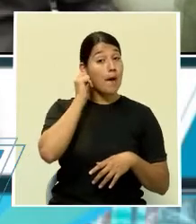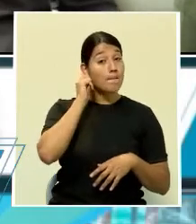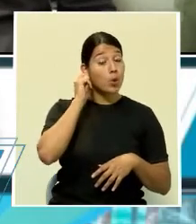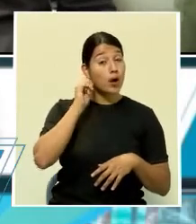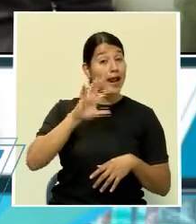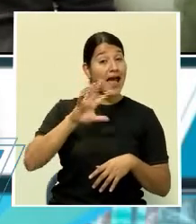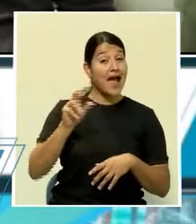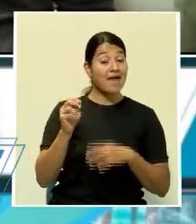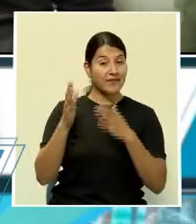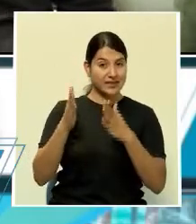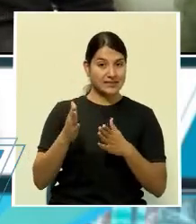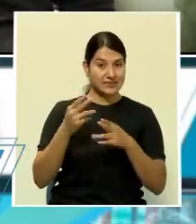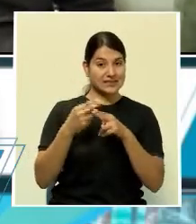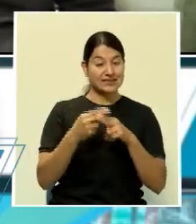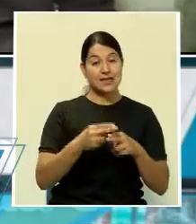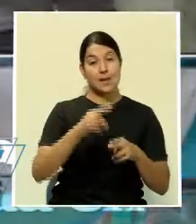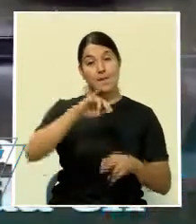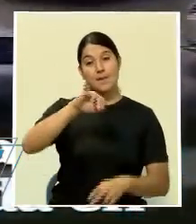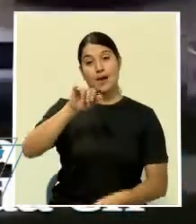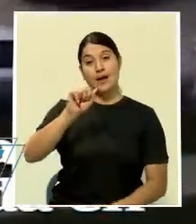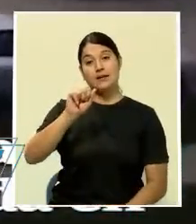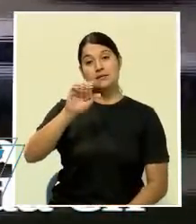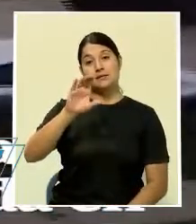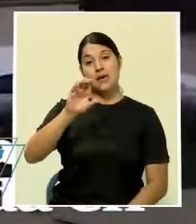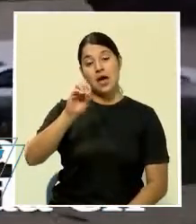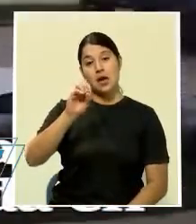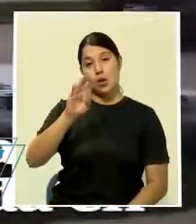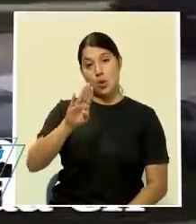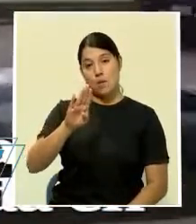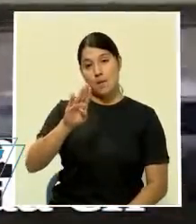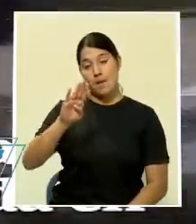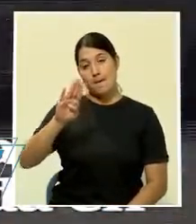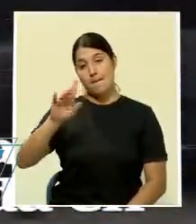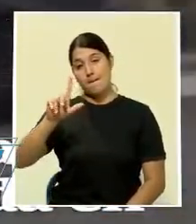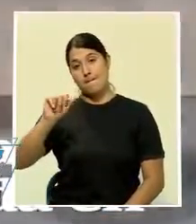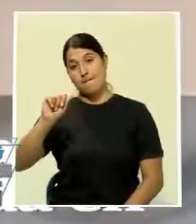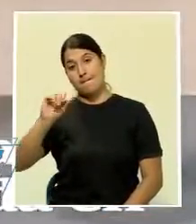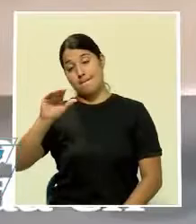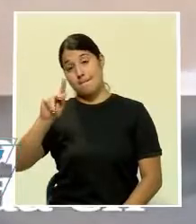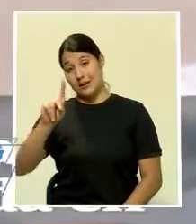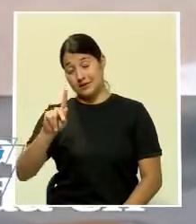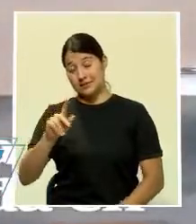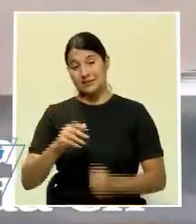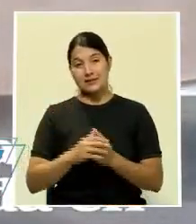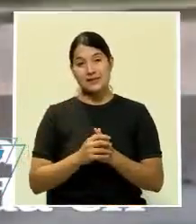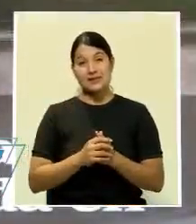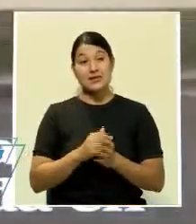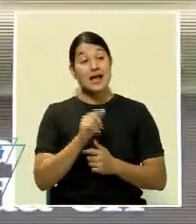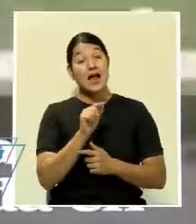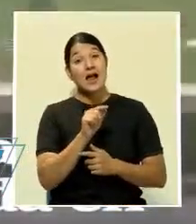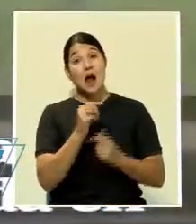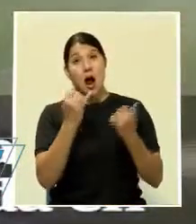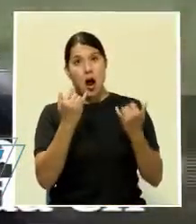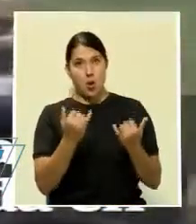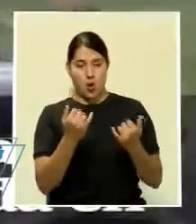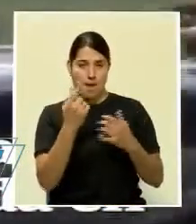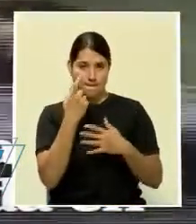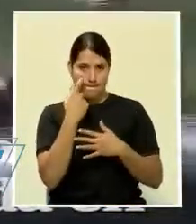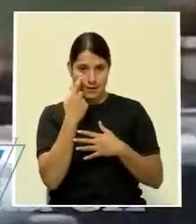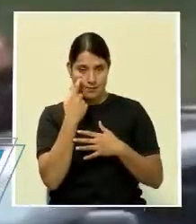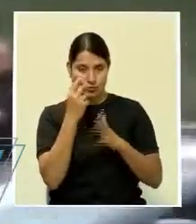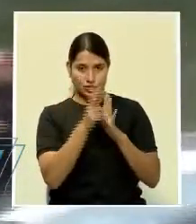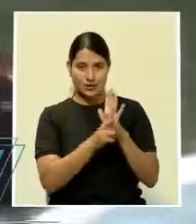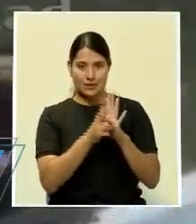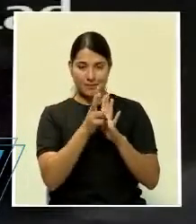afrodescendiente llamado Jacob Blake. El tema está, ahora lo estamos viendo exactamente,